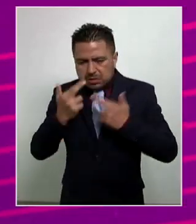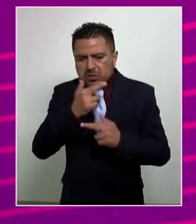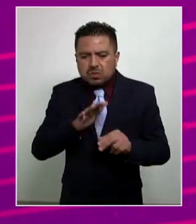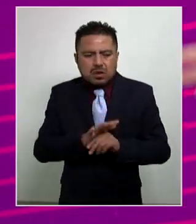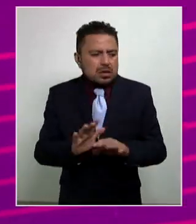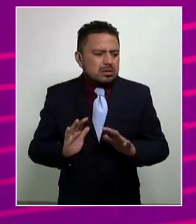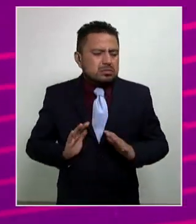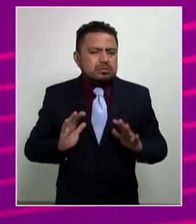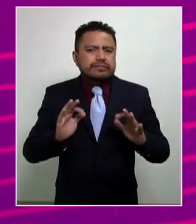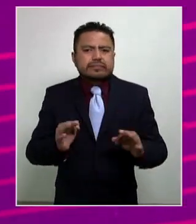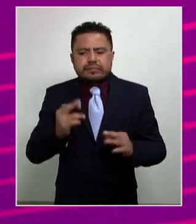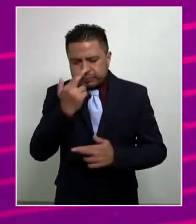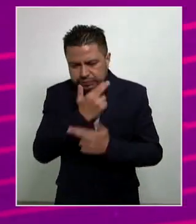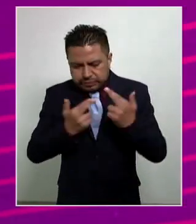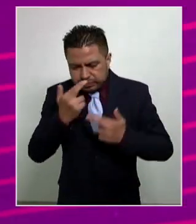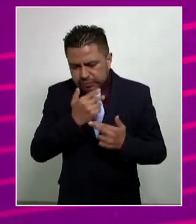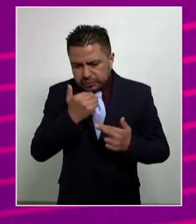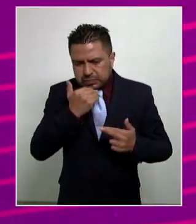causas,